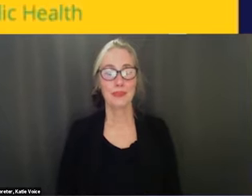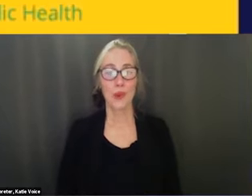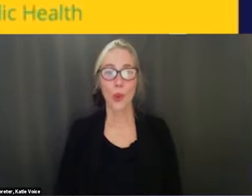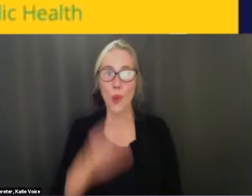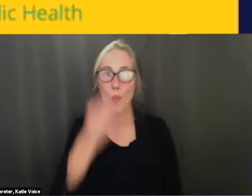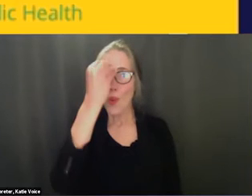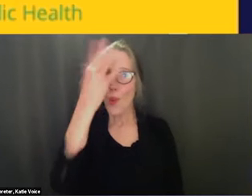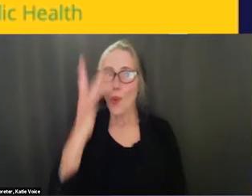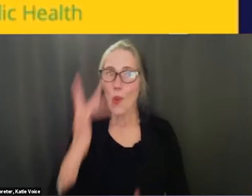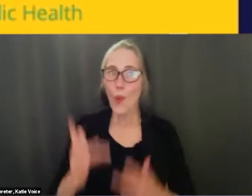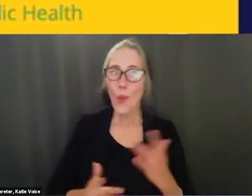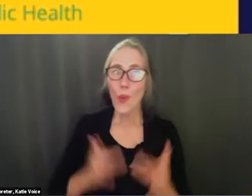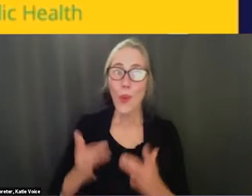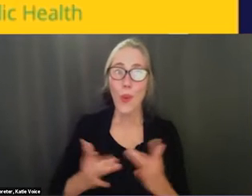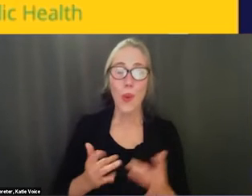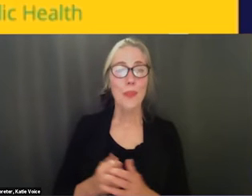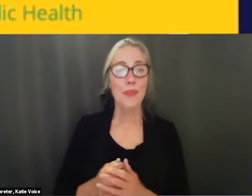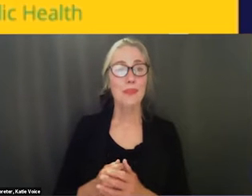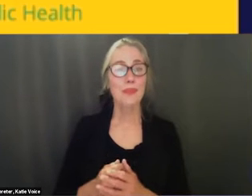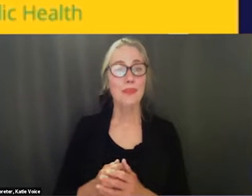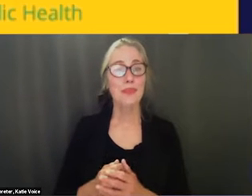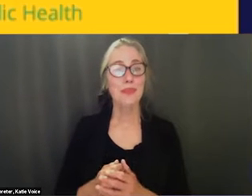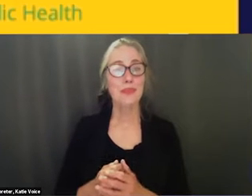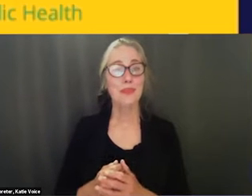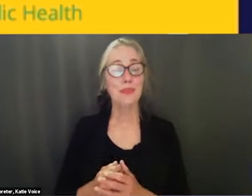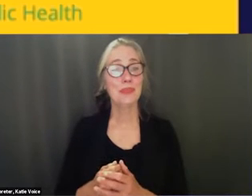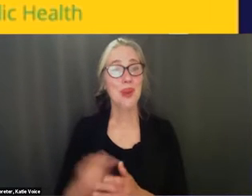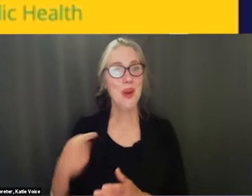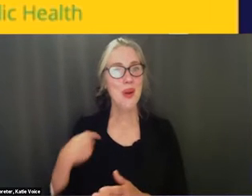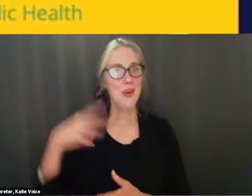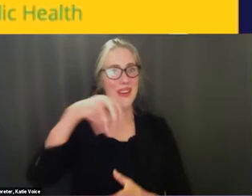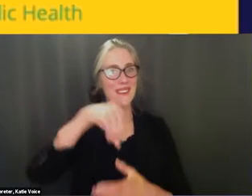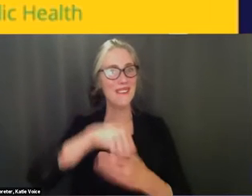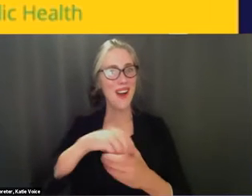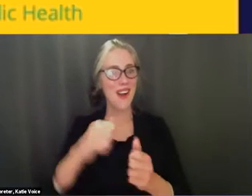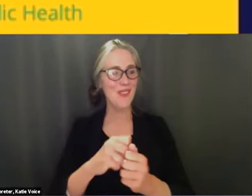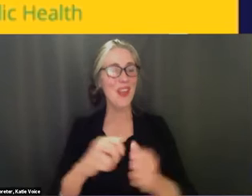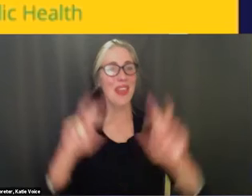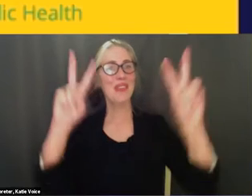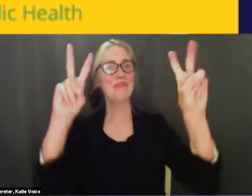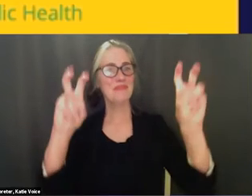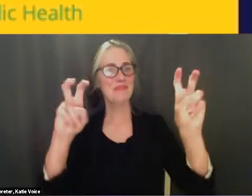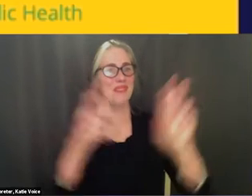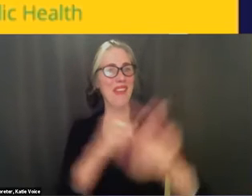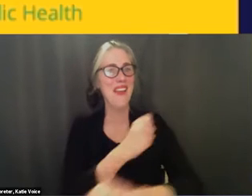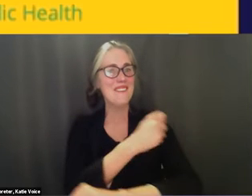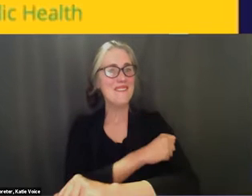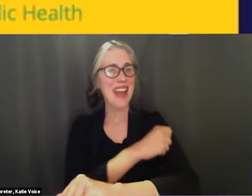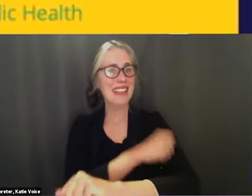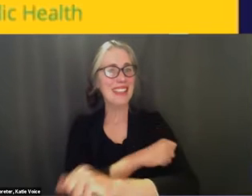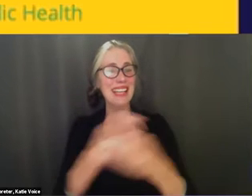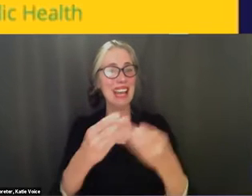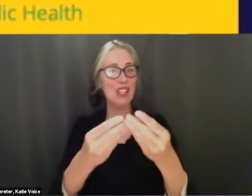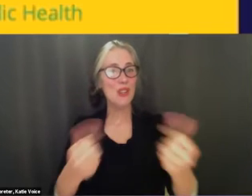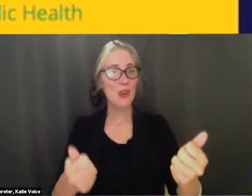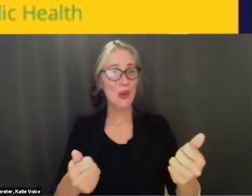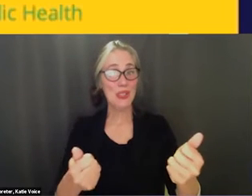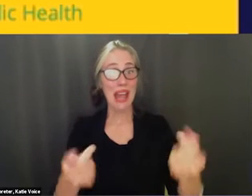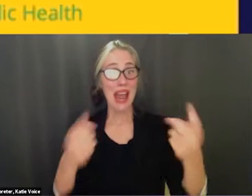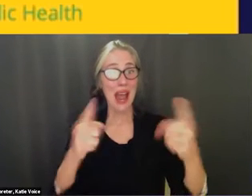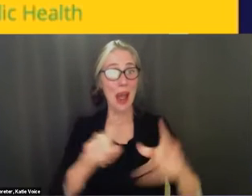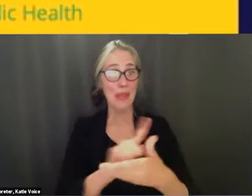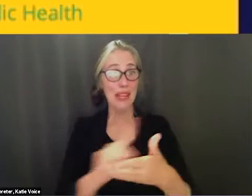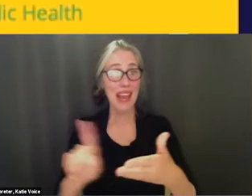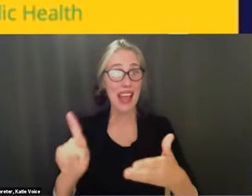Noticias emocionantes, y esto es que somos parte de la solución de vacunación. Y la semana pasada, en la cumbre de Junior High, en el